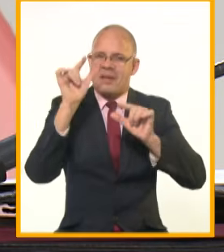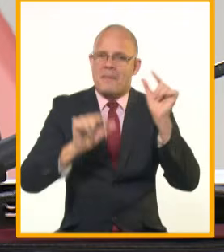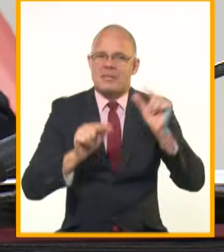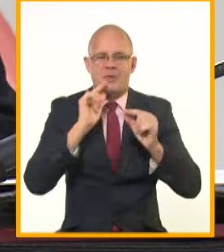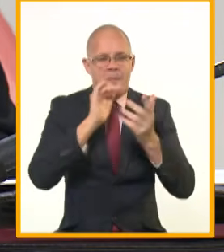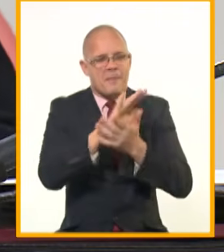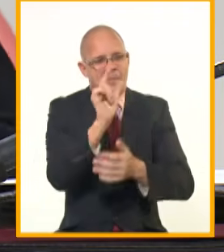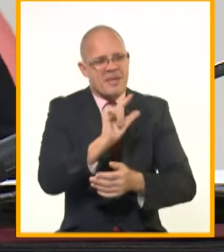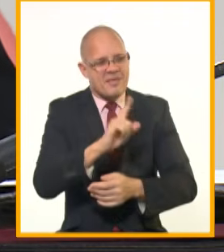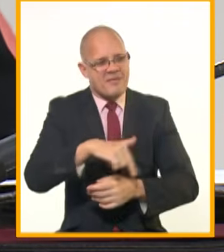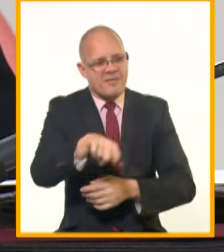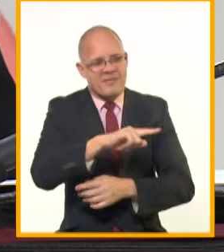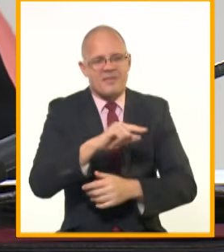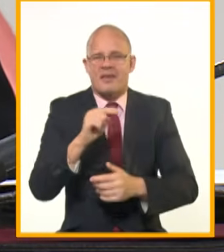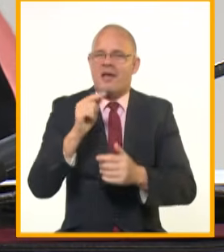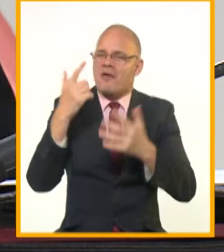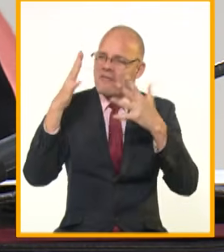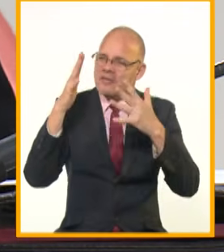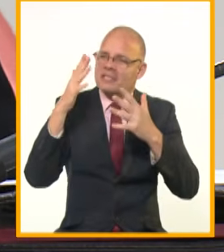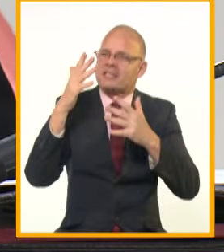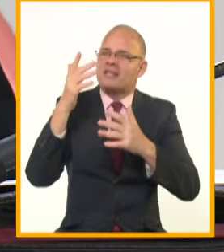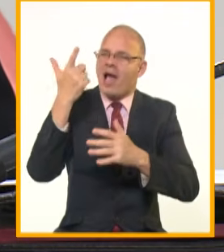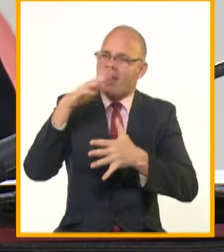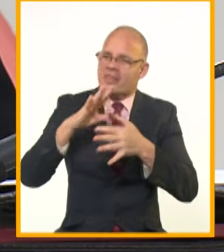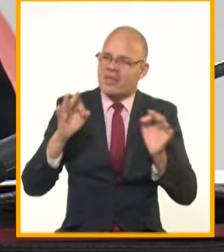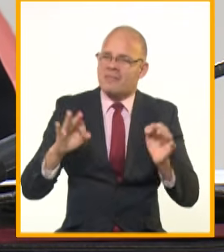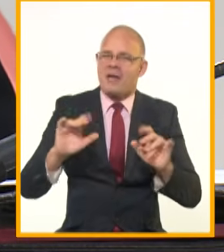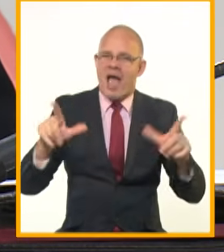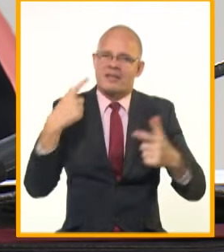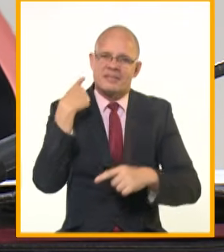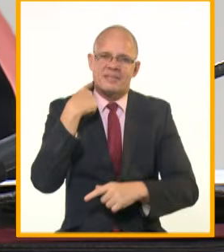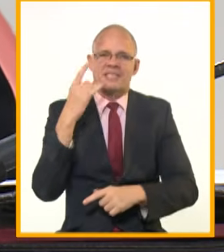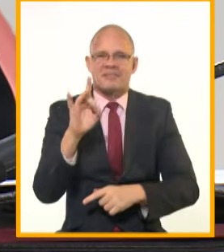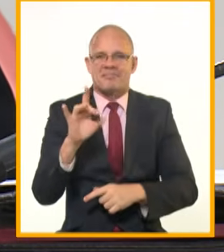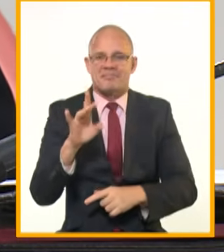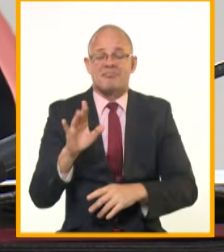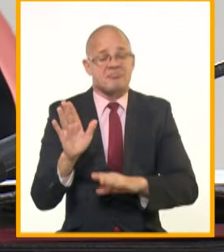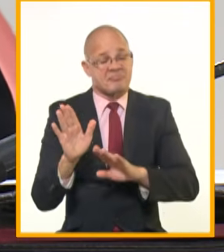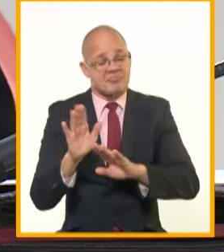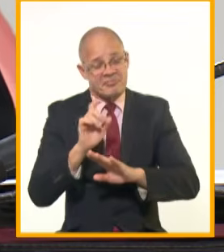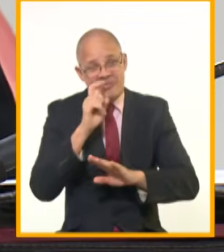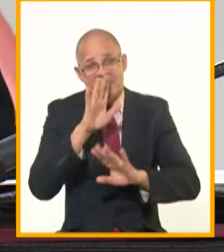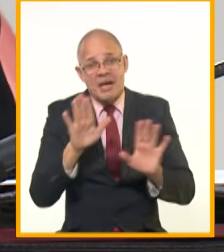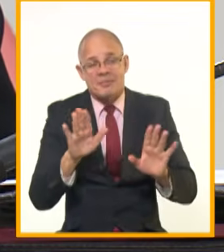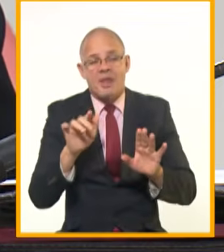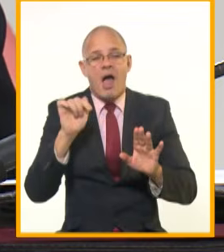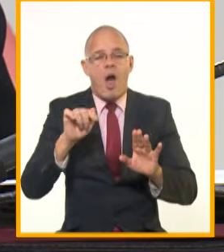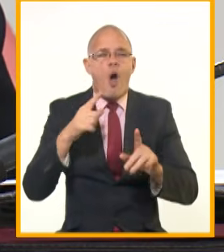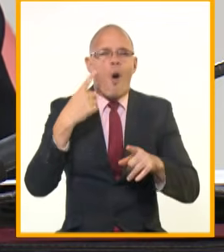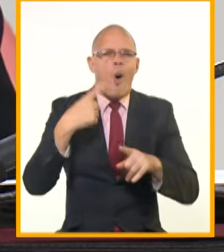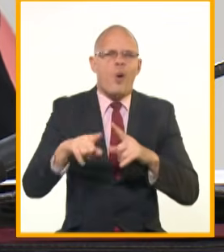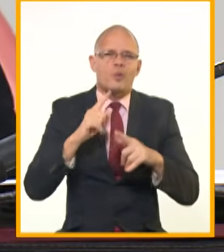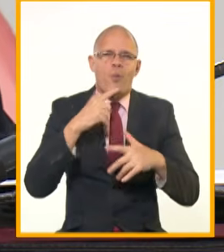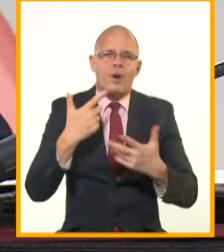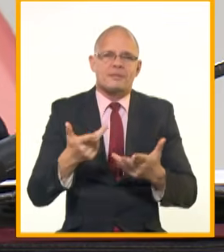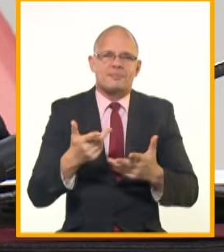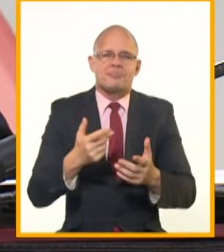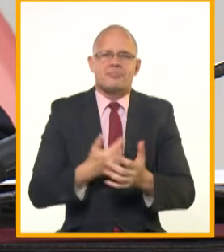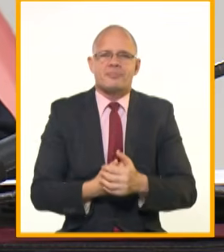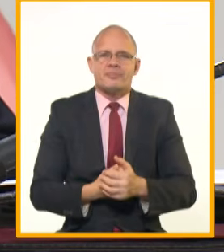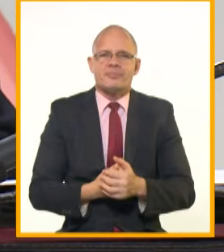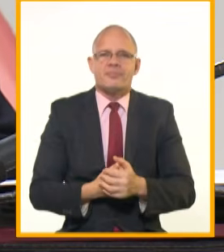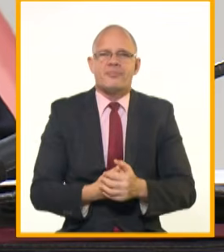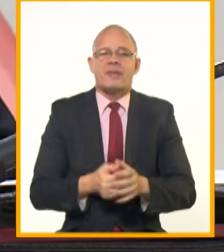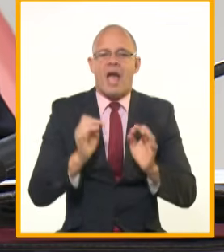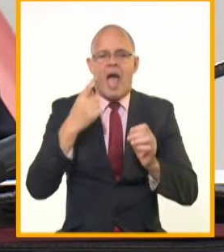felicidades mayabequenses en este aniversario 15. Nos despedimos como siempre, hoy con el tercer siglo de